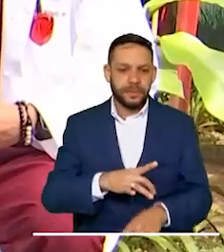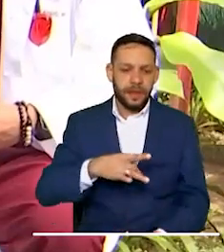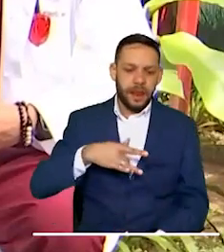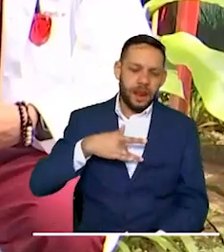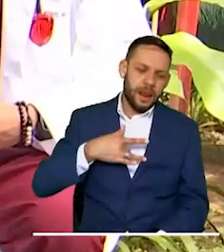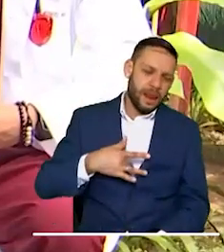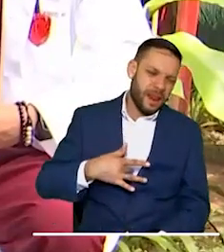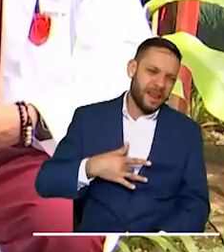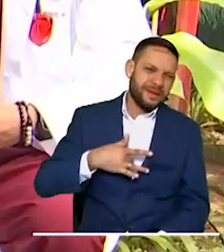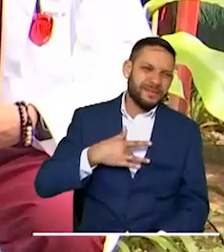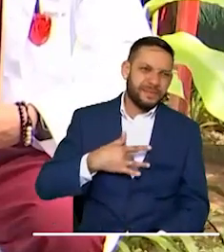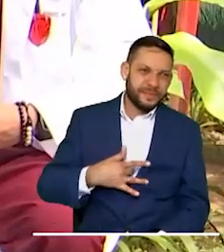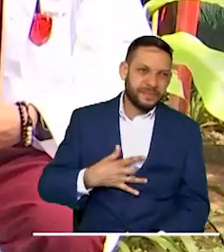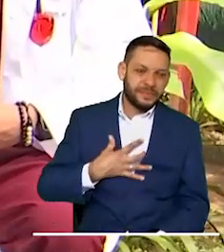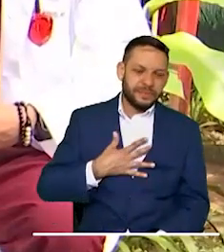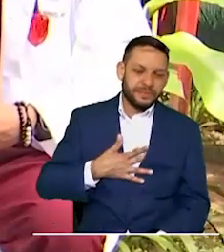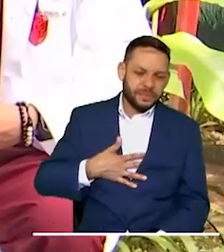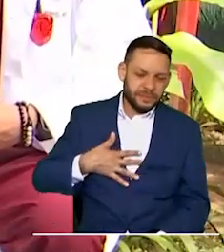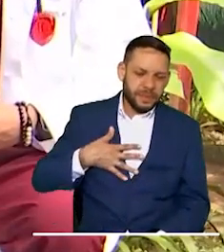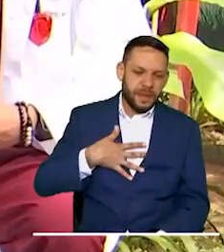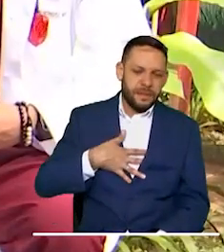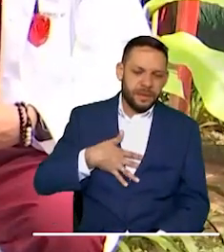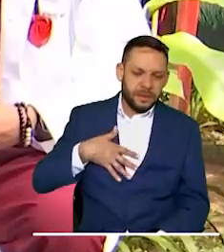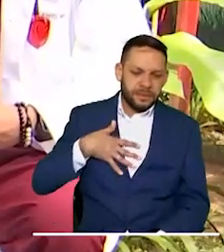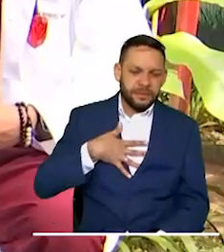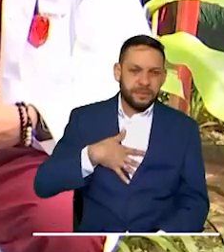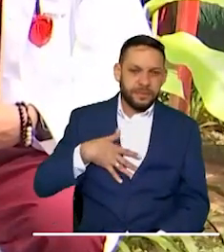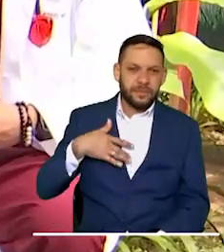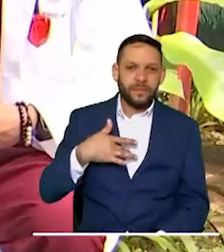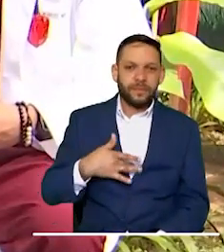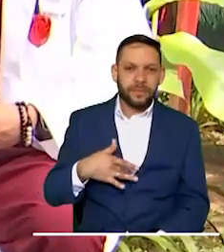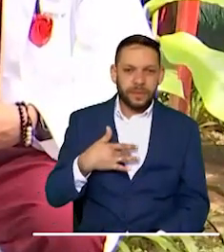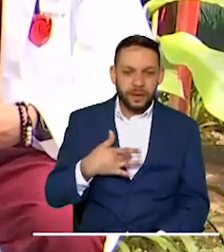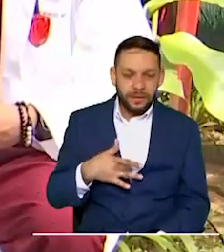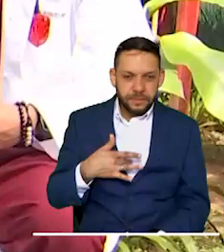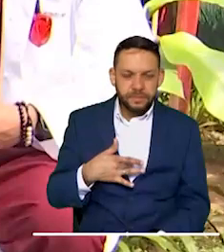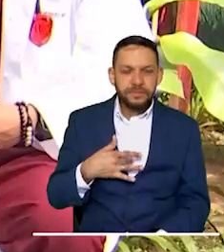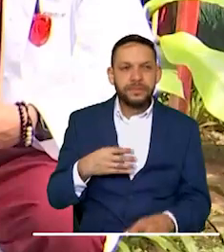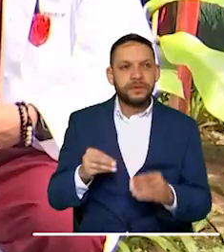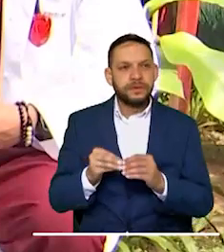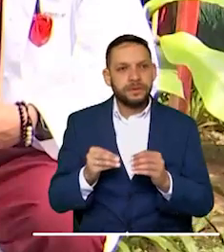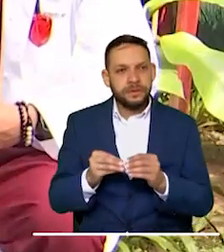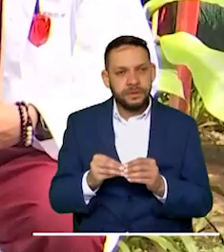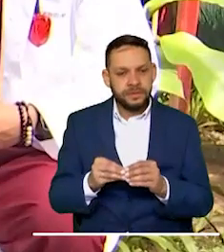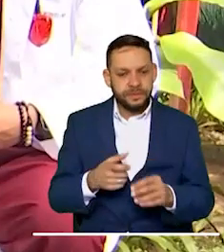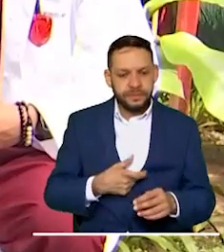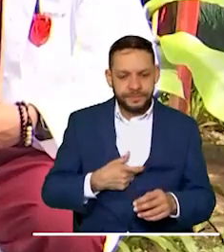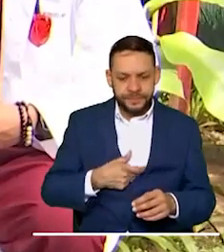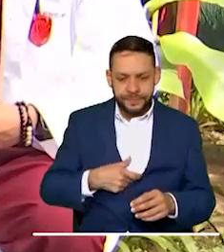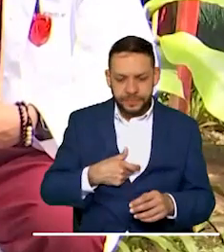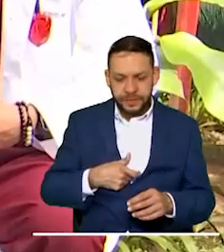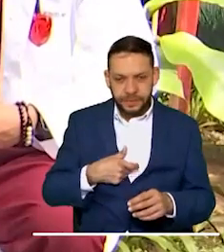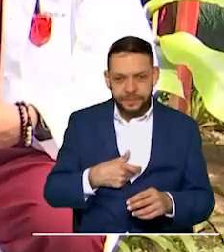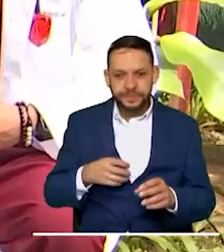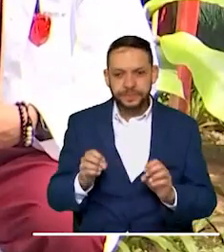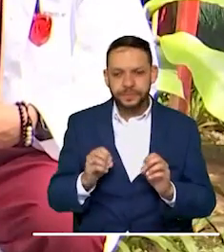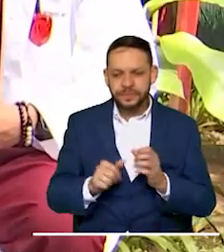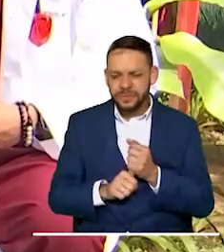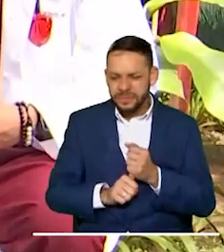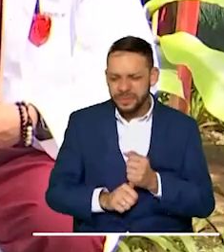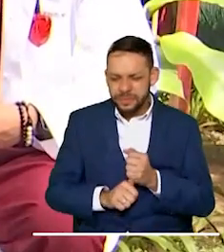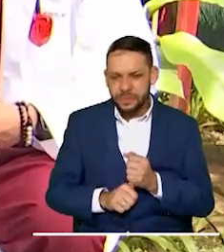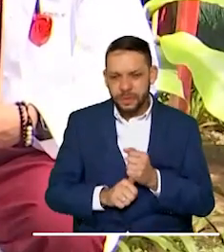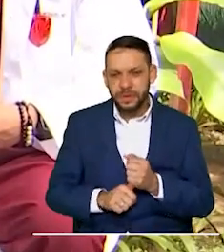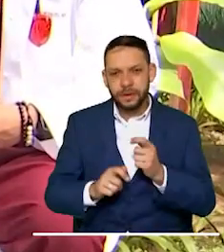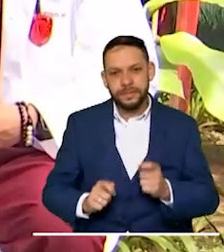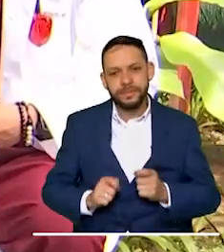tienen procesos digestivos de gastritis, problemas de estreñimiento, los